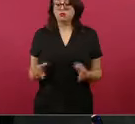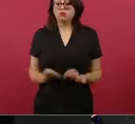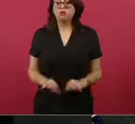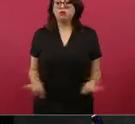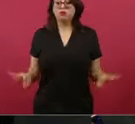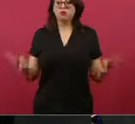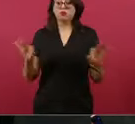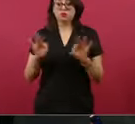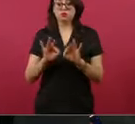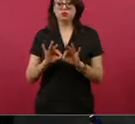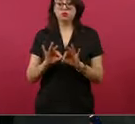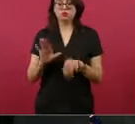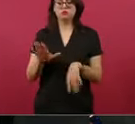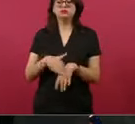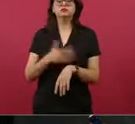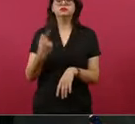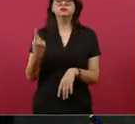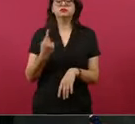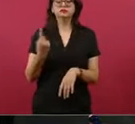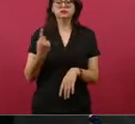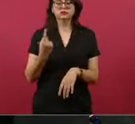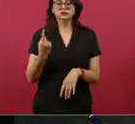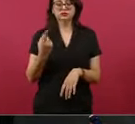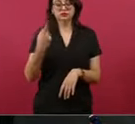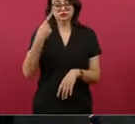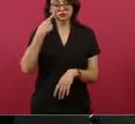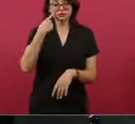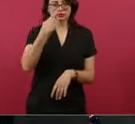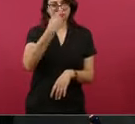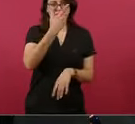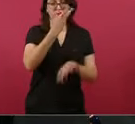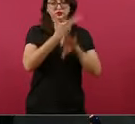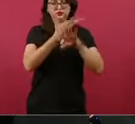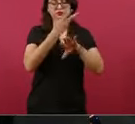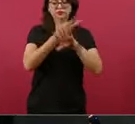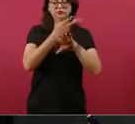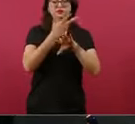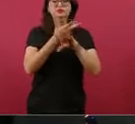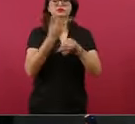lo que sucede en Estados Unidos, por ejemplo,